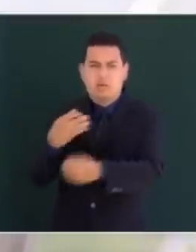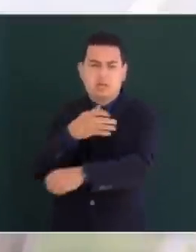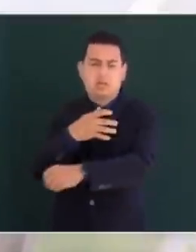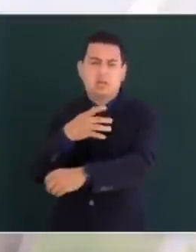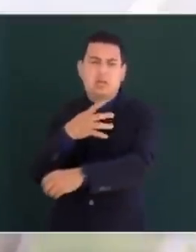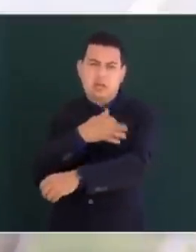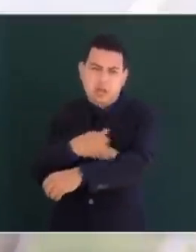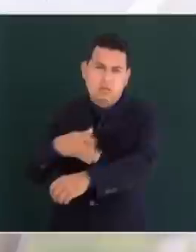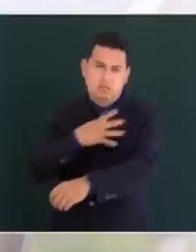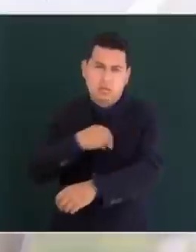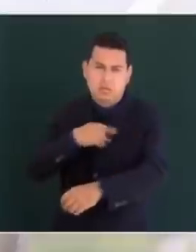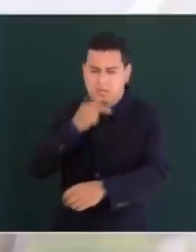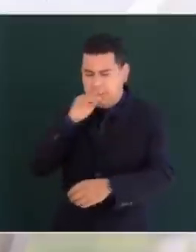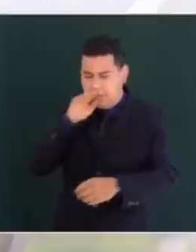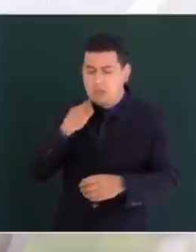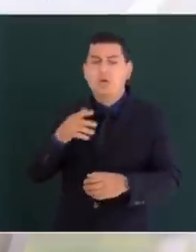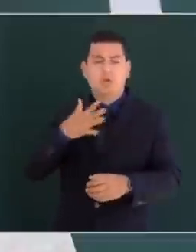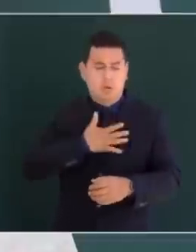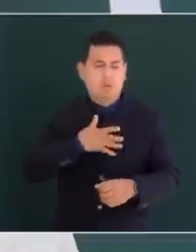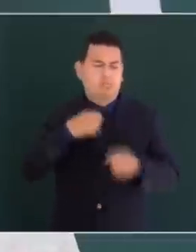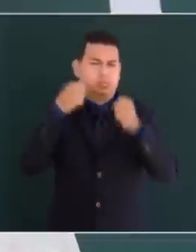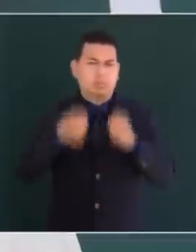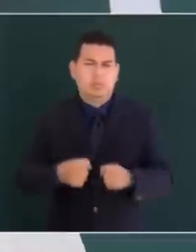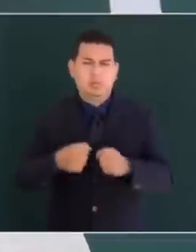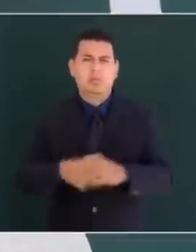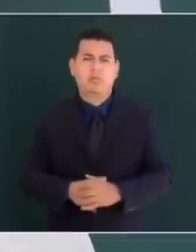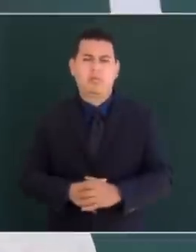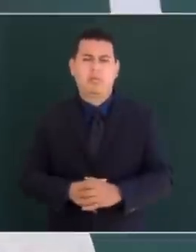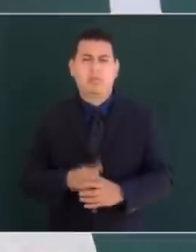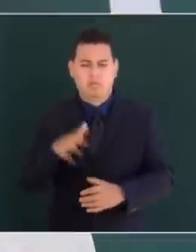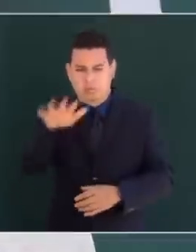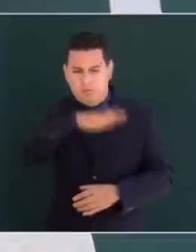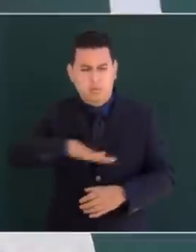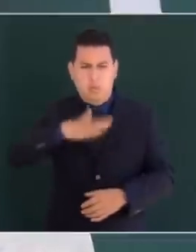de que habrá justicia pronto.